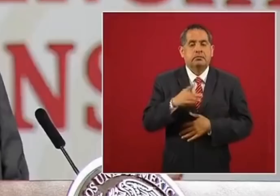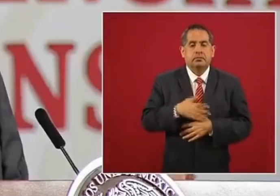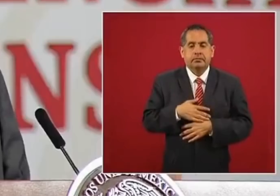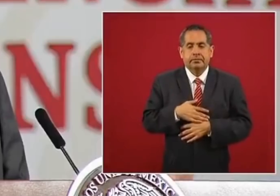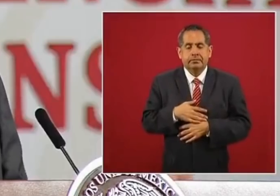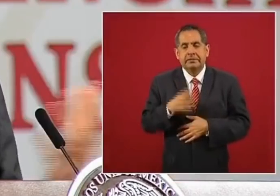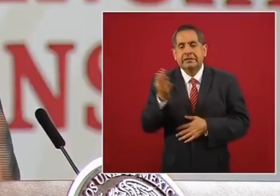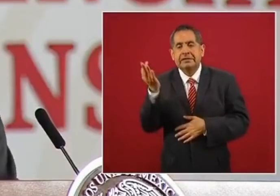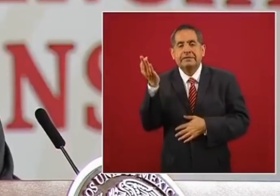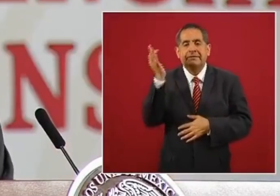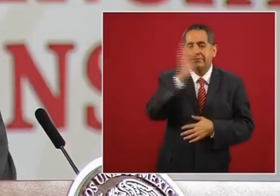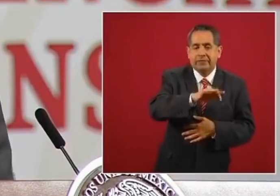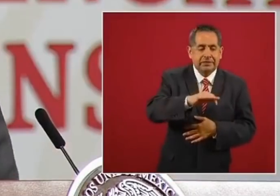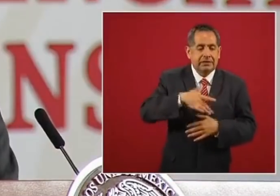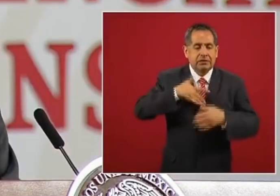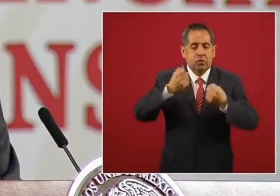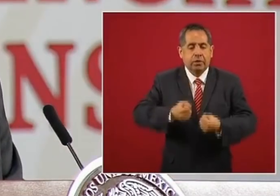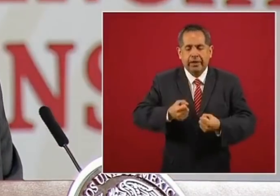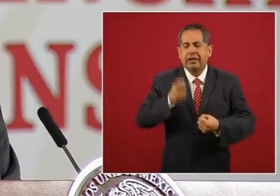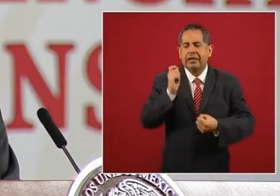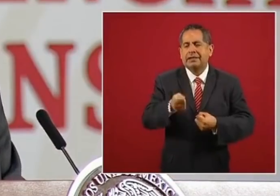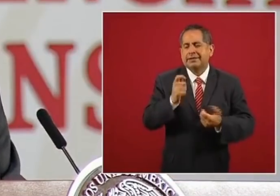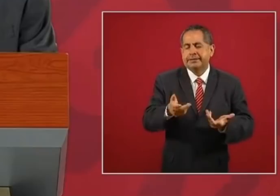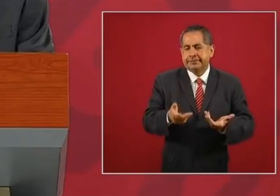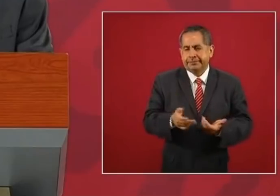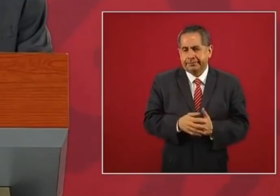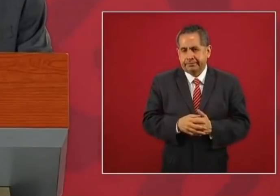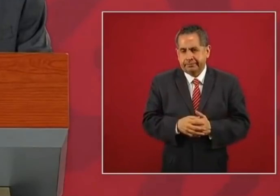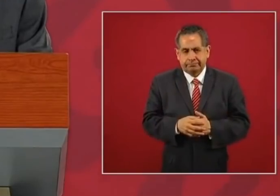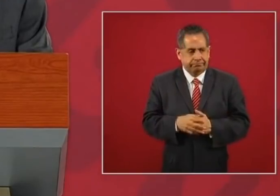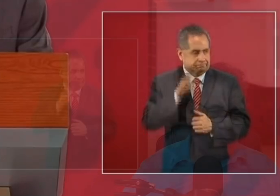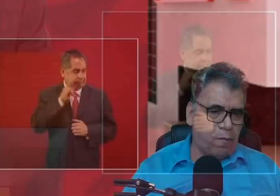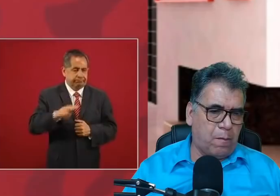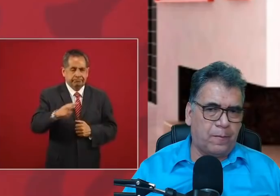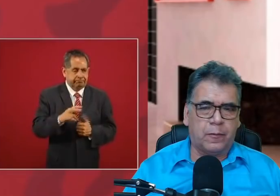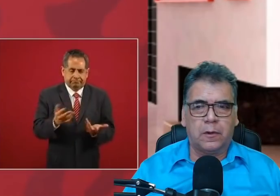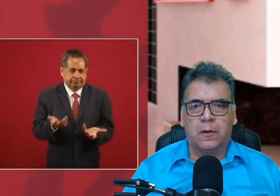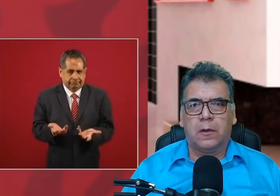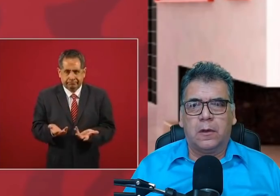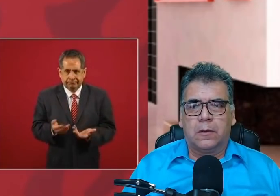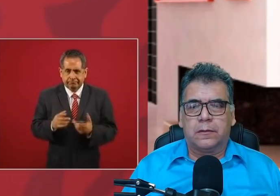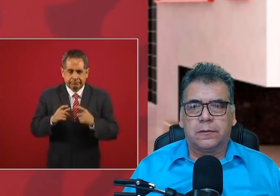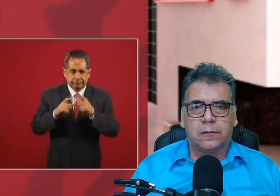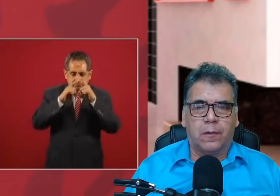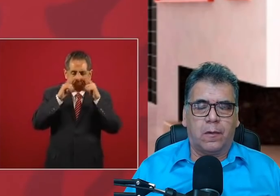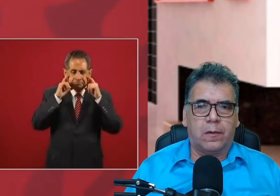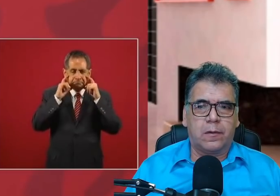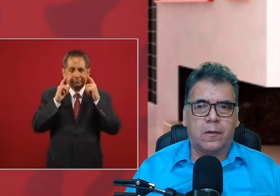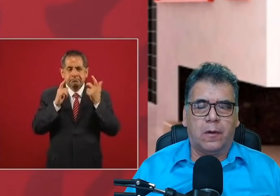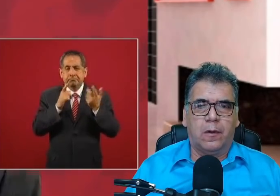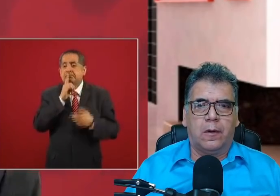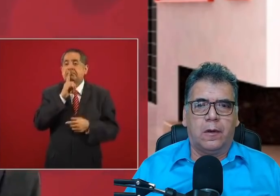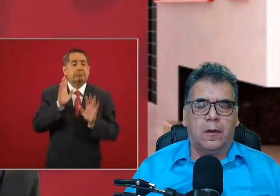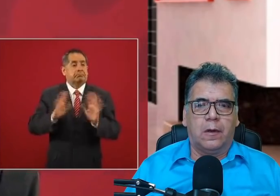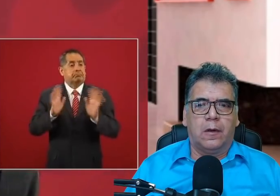le llamamos falsa cuando no corresponde con la realidad de protección, podría tener como